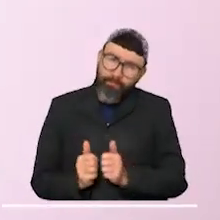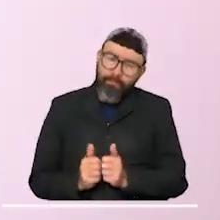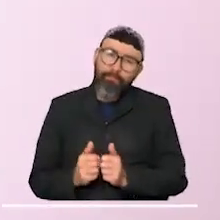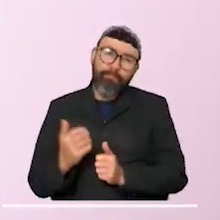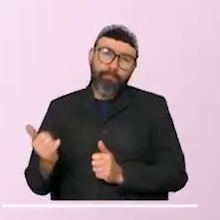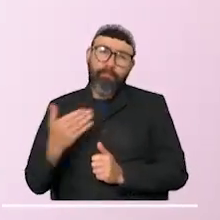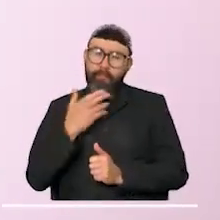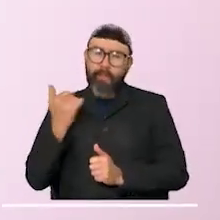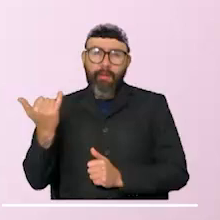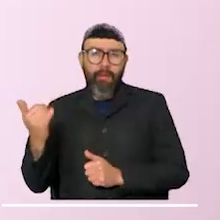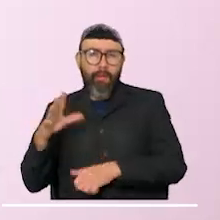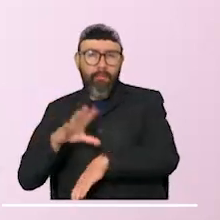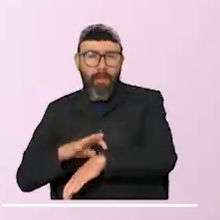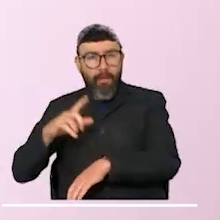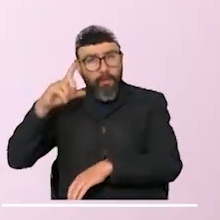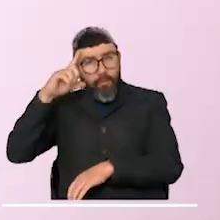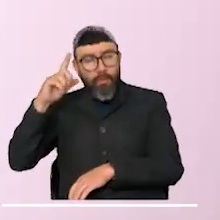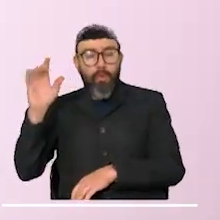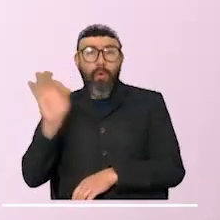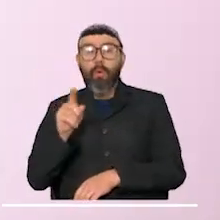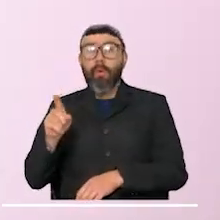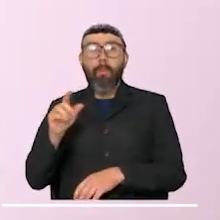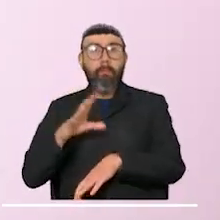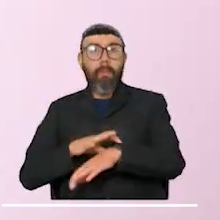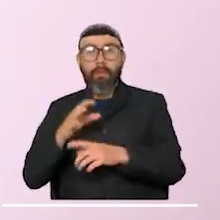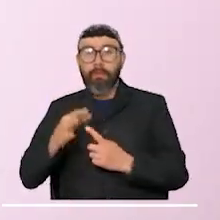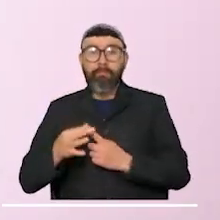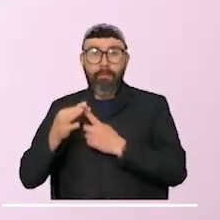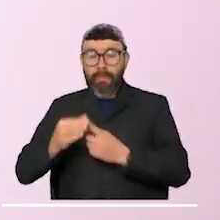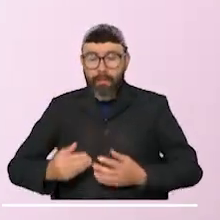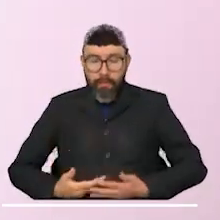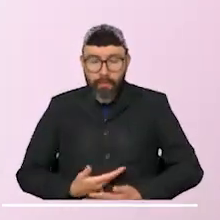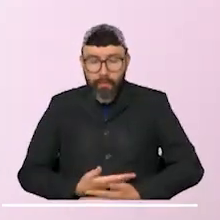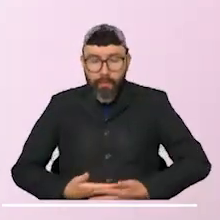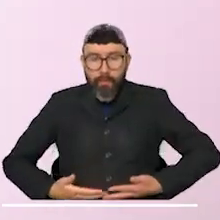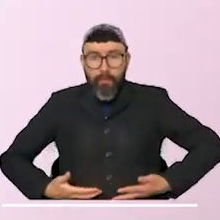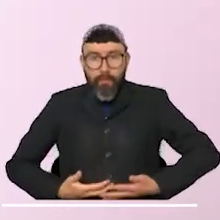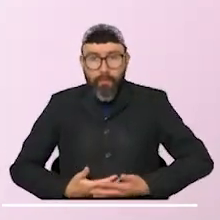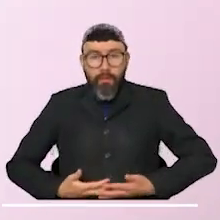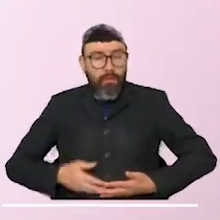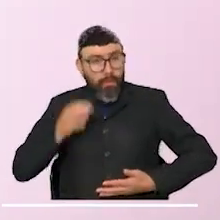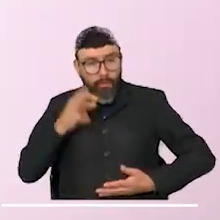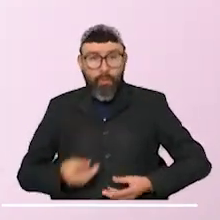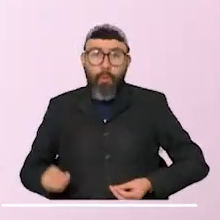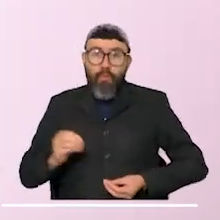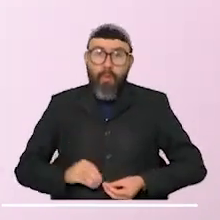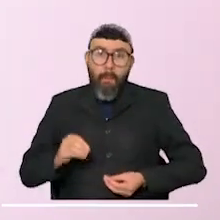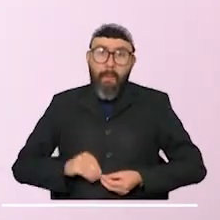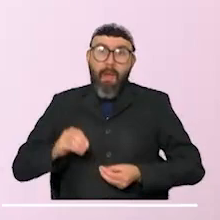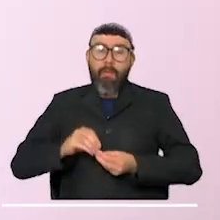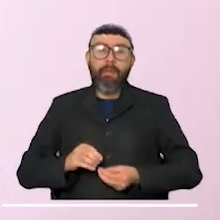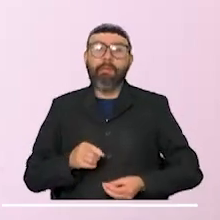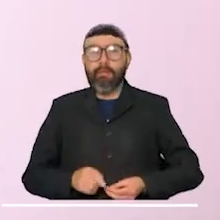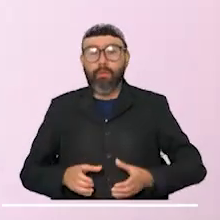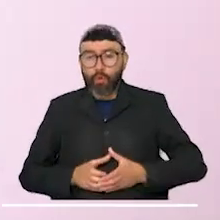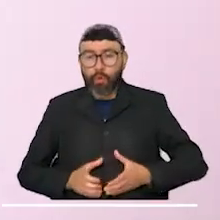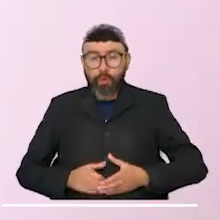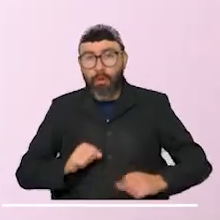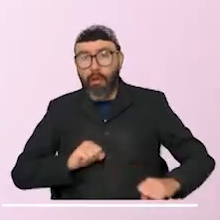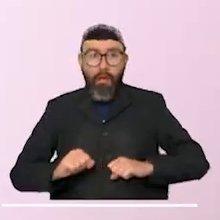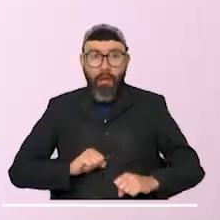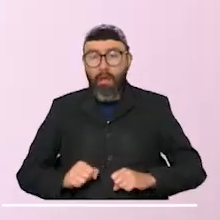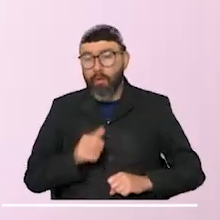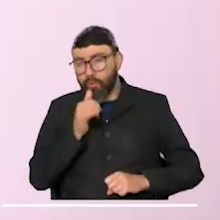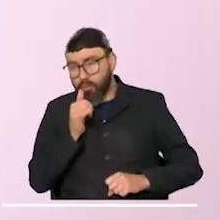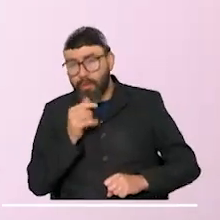de su ginecólogo o de un especialista en piso pélvico porque muchas veces podemos estimular más de la cuenta y eso generar una vejiga también hiperactiva